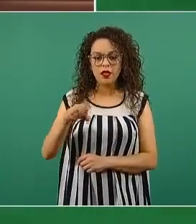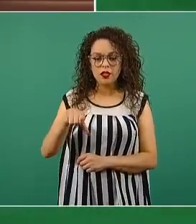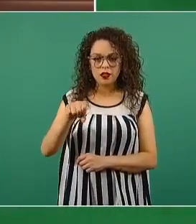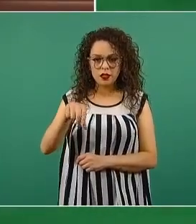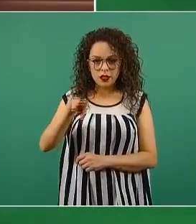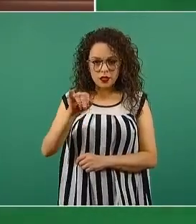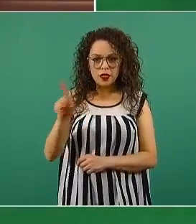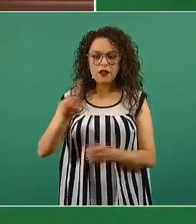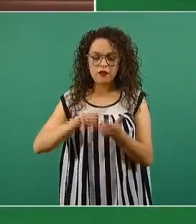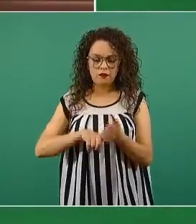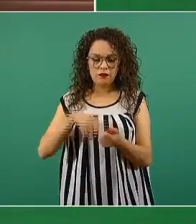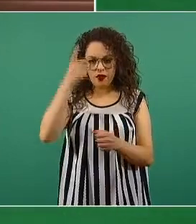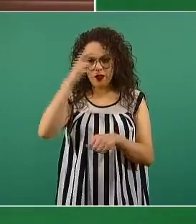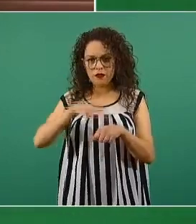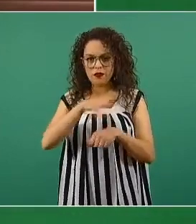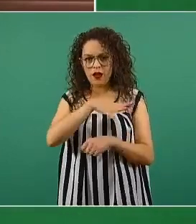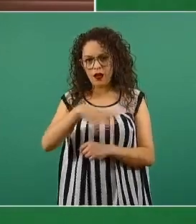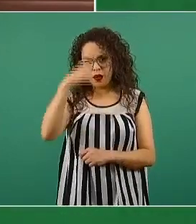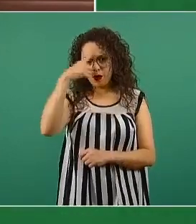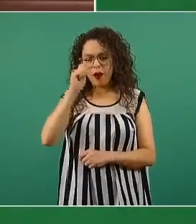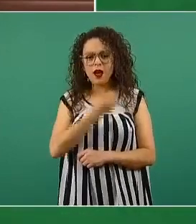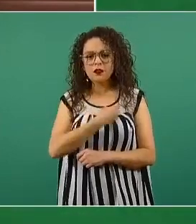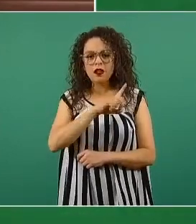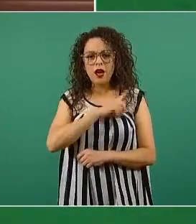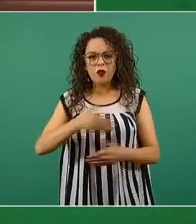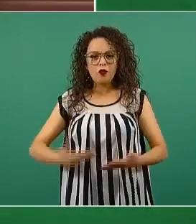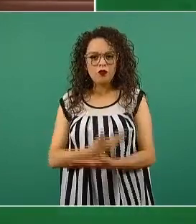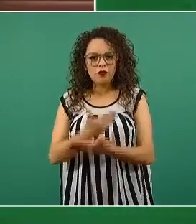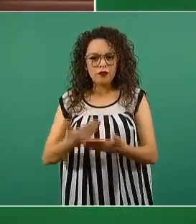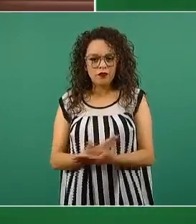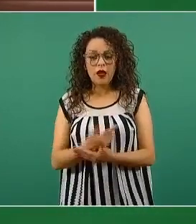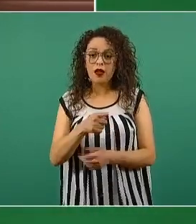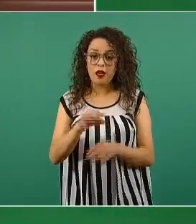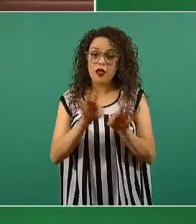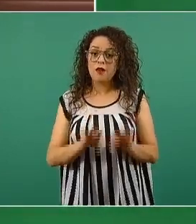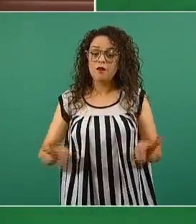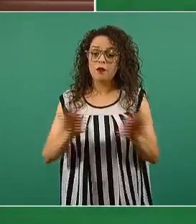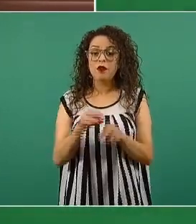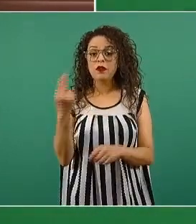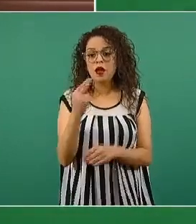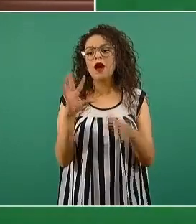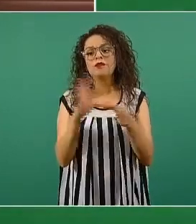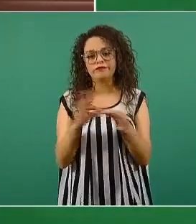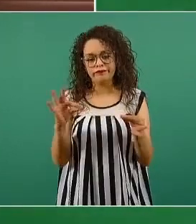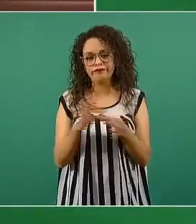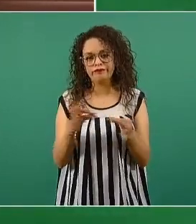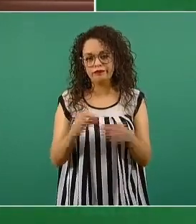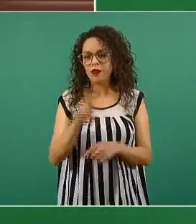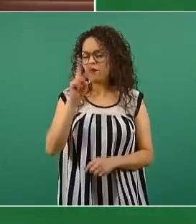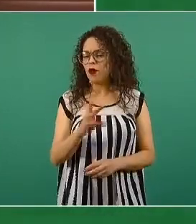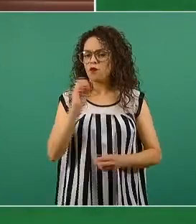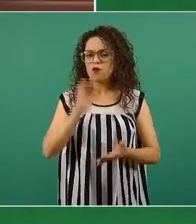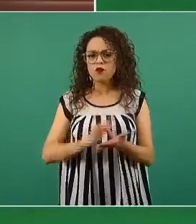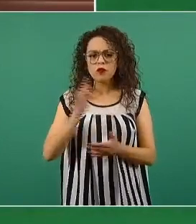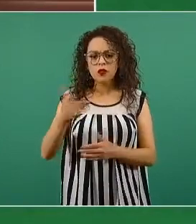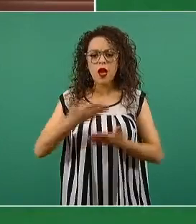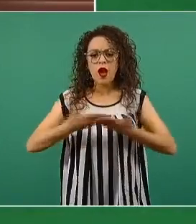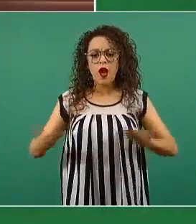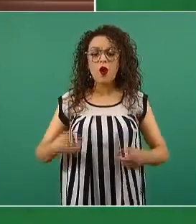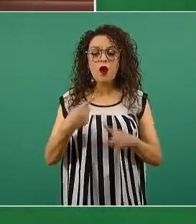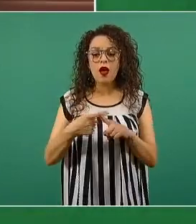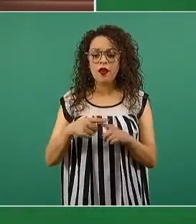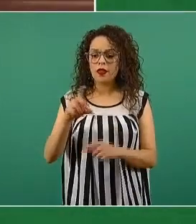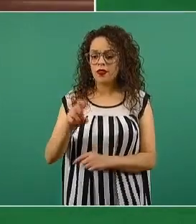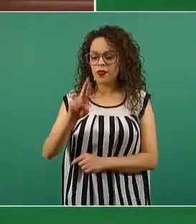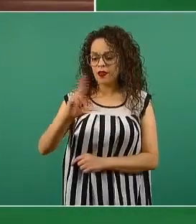Género y Salud Reproductiva, para hablar de la importancia y de la necesidad. Pero agradezco mucho también el apoyo ahora del doctor Chacón